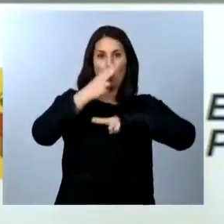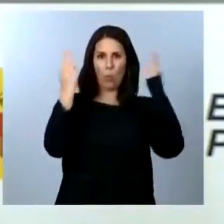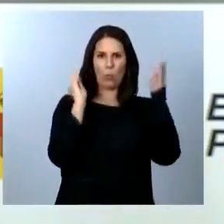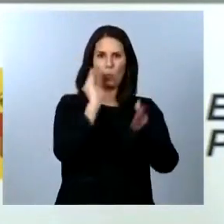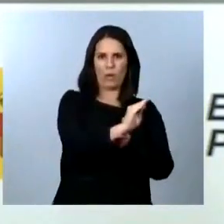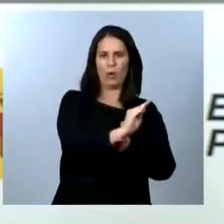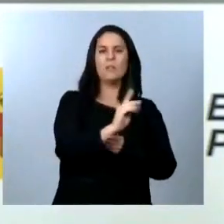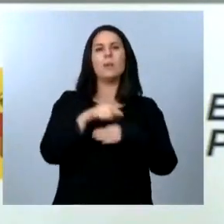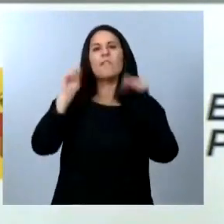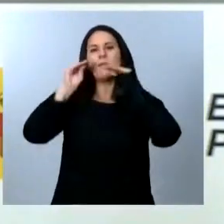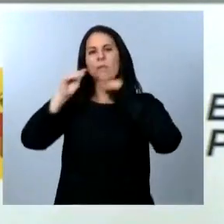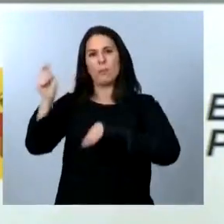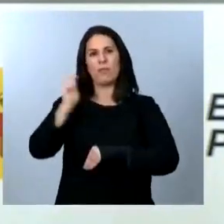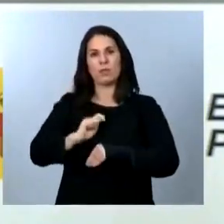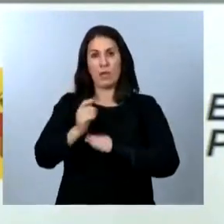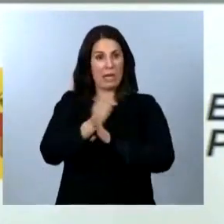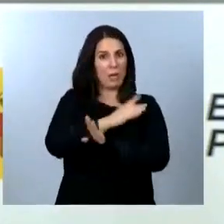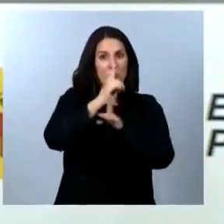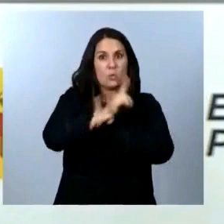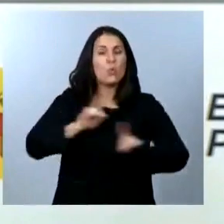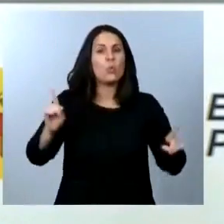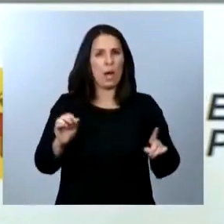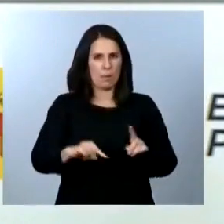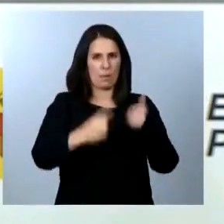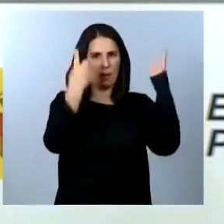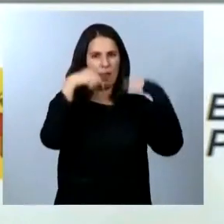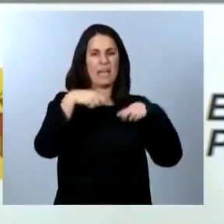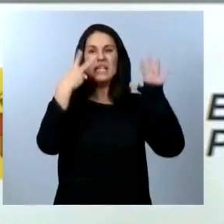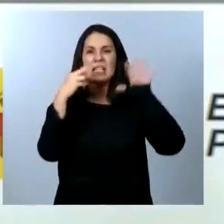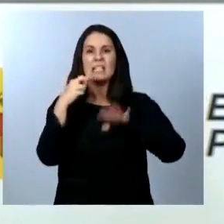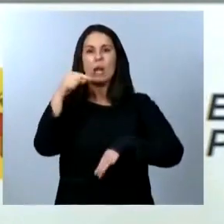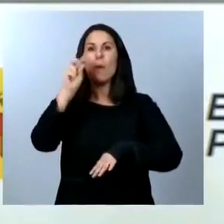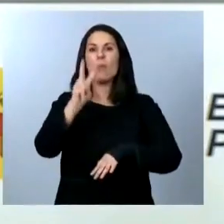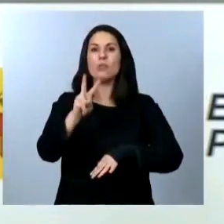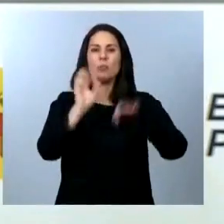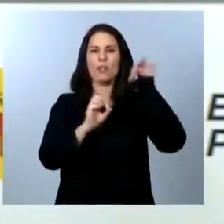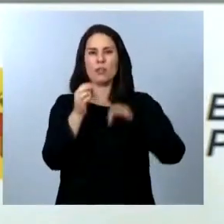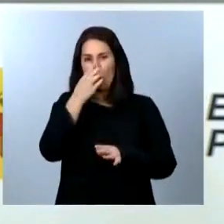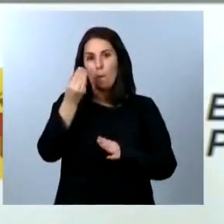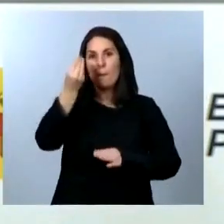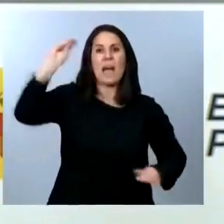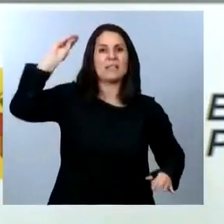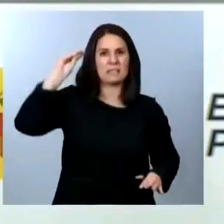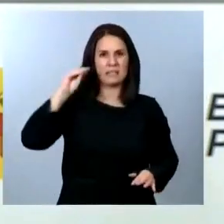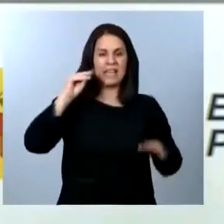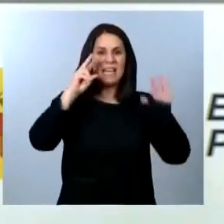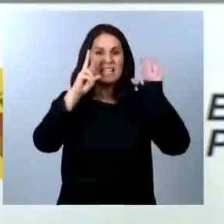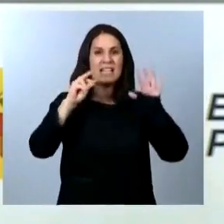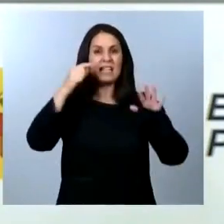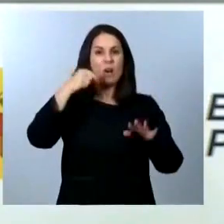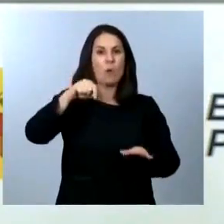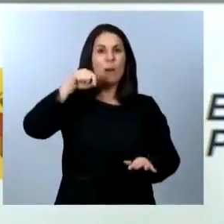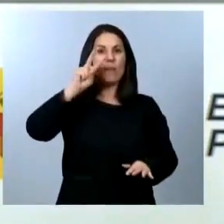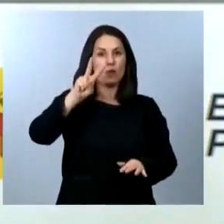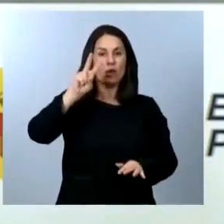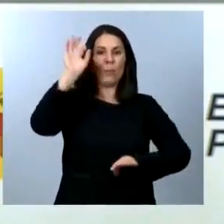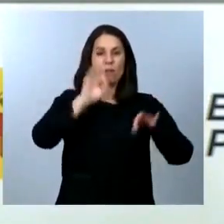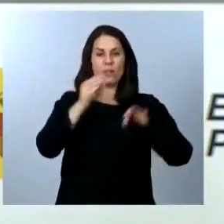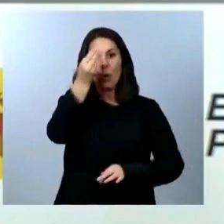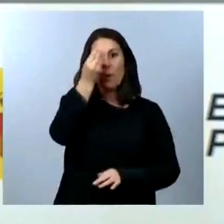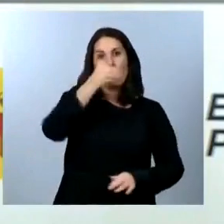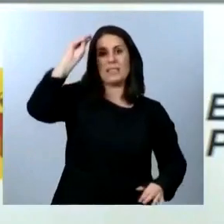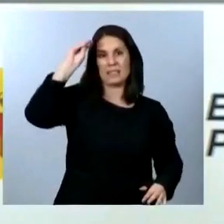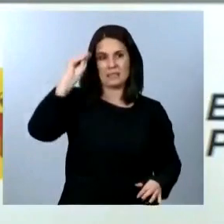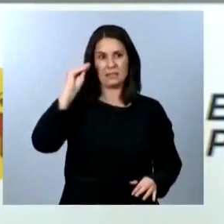sin precedentes. Hablamos de un 70,2% más. Un 70,2% más, que se va a traducir en la